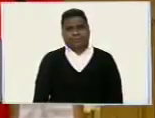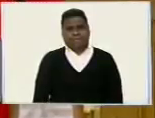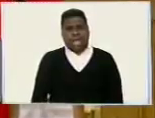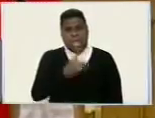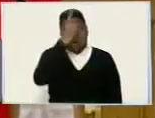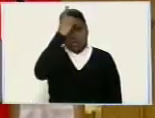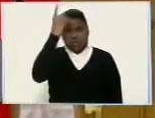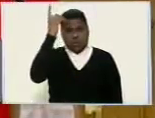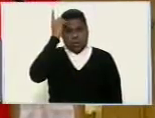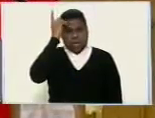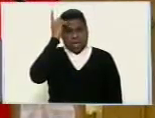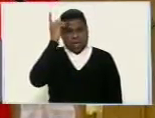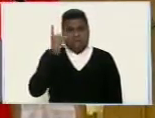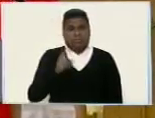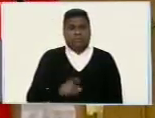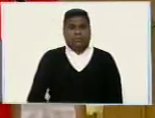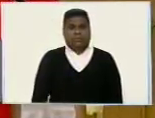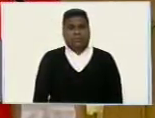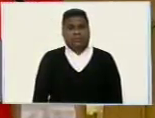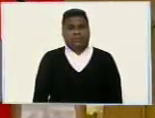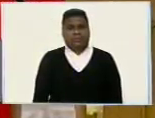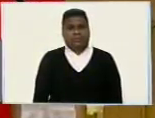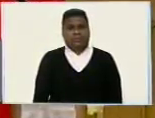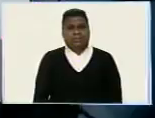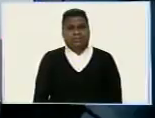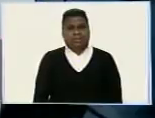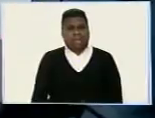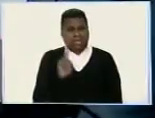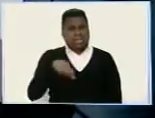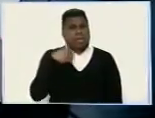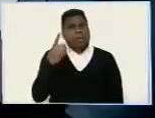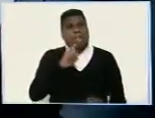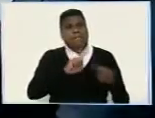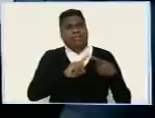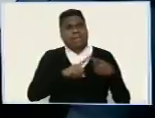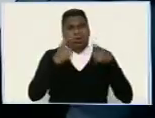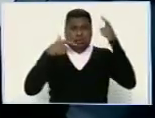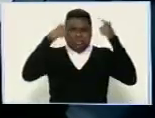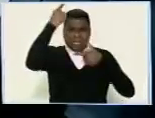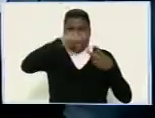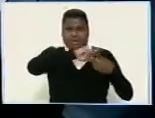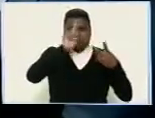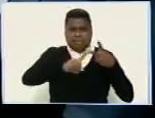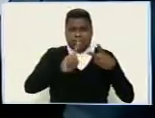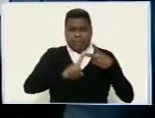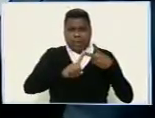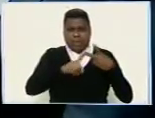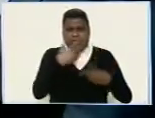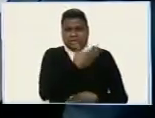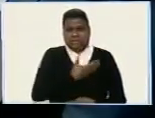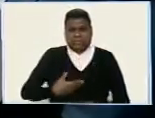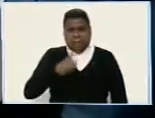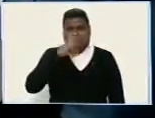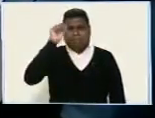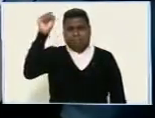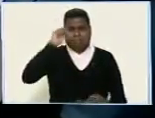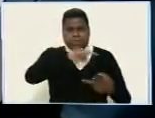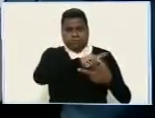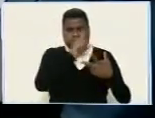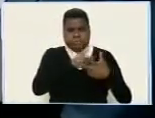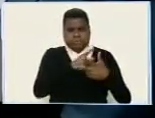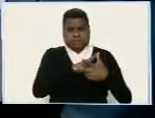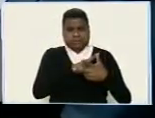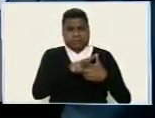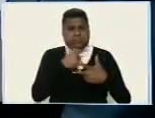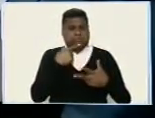Diosdado ha sido quizás, después de Chávez y de Nicolás Maduro, el hombre más vilipendiado de toda la Revolución